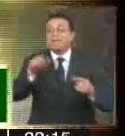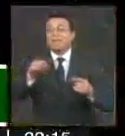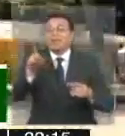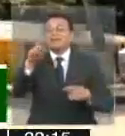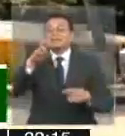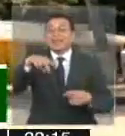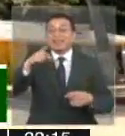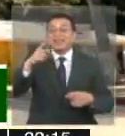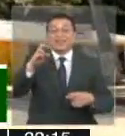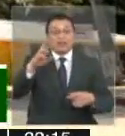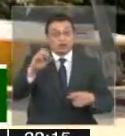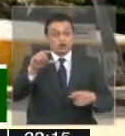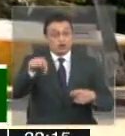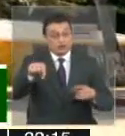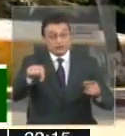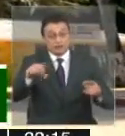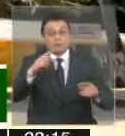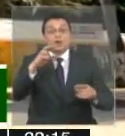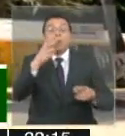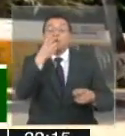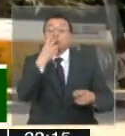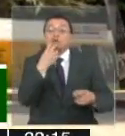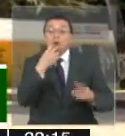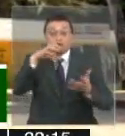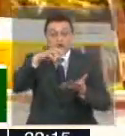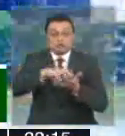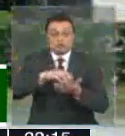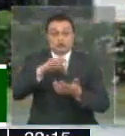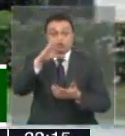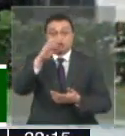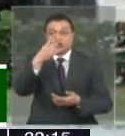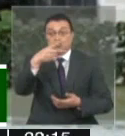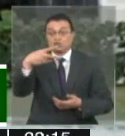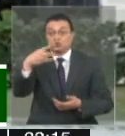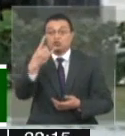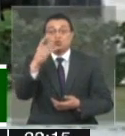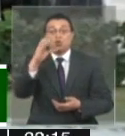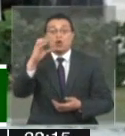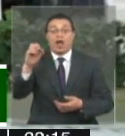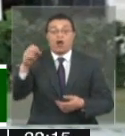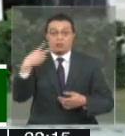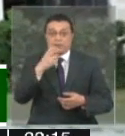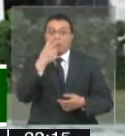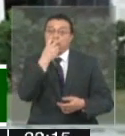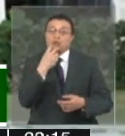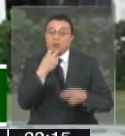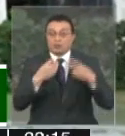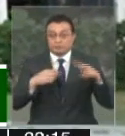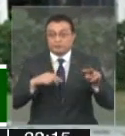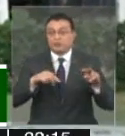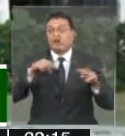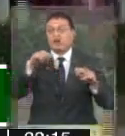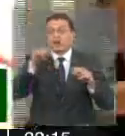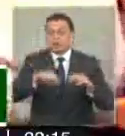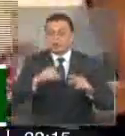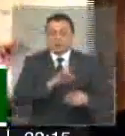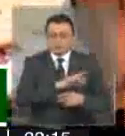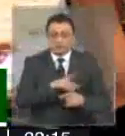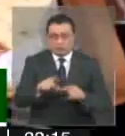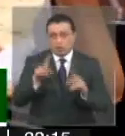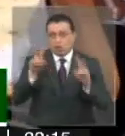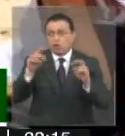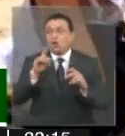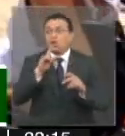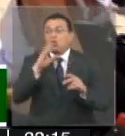es maravilloso. Está en Puerto Montt. Y ese... Mira, hay muchas cosas destacables que sacar de Chile en temas de